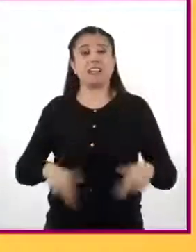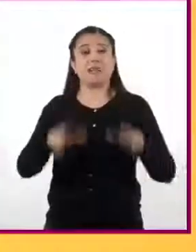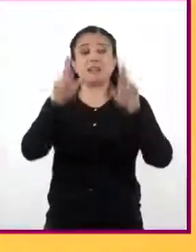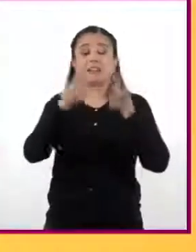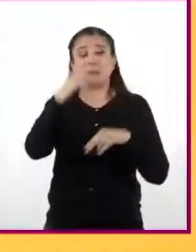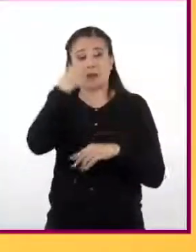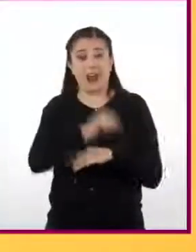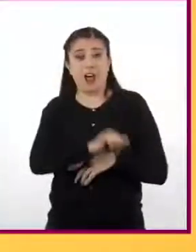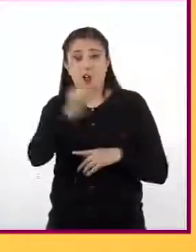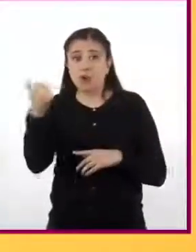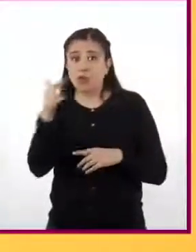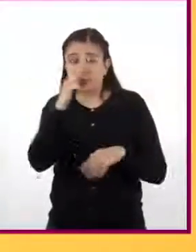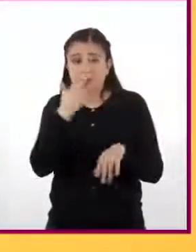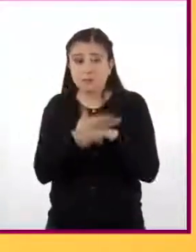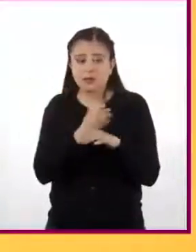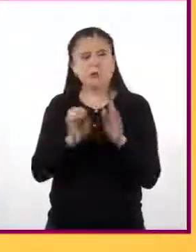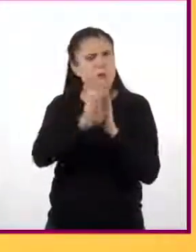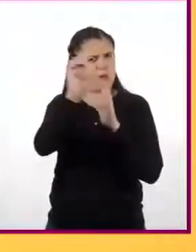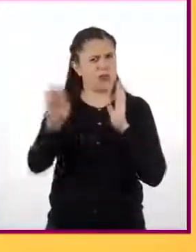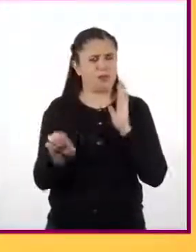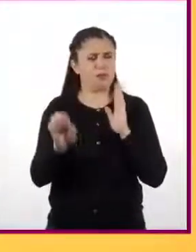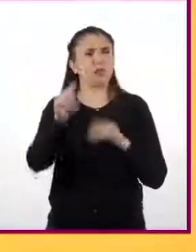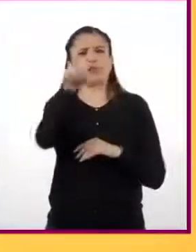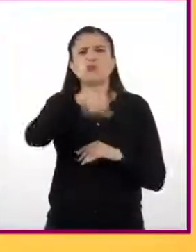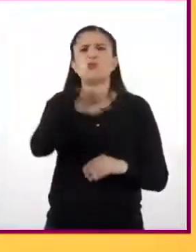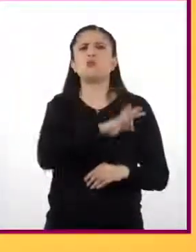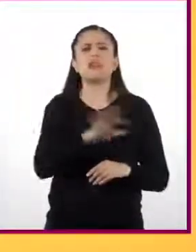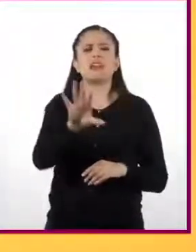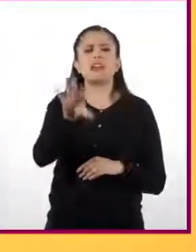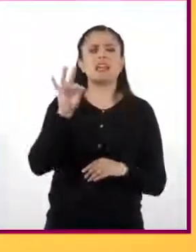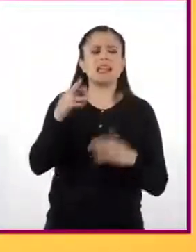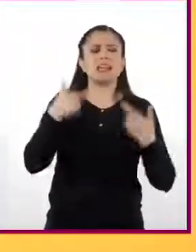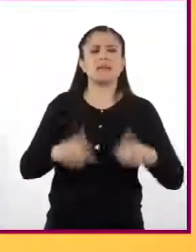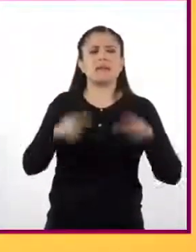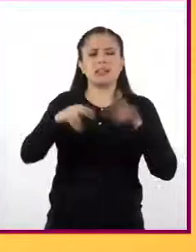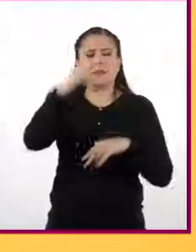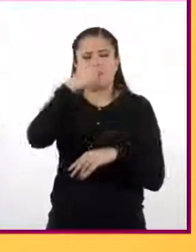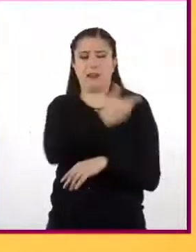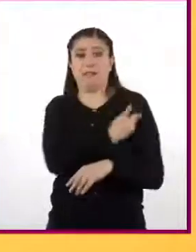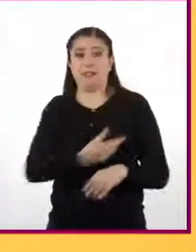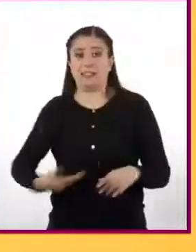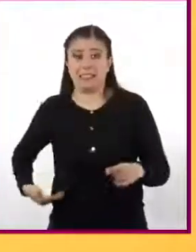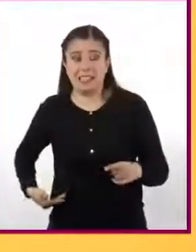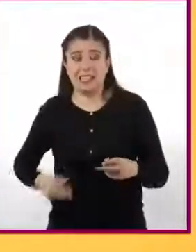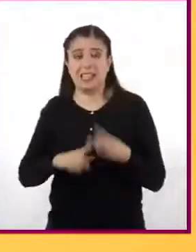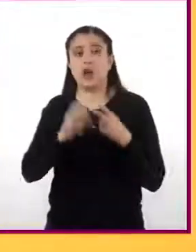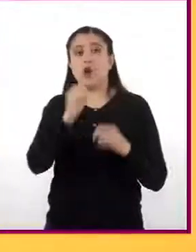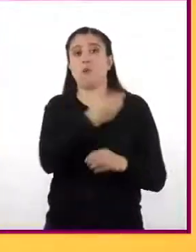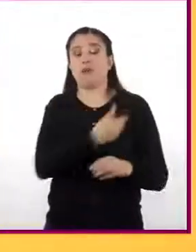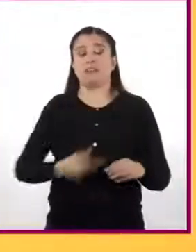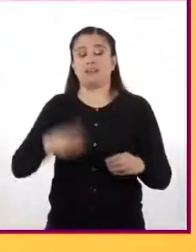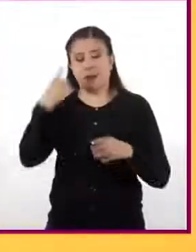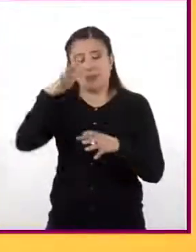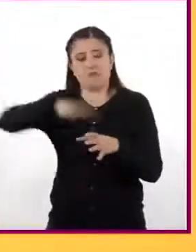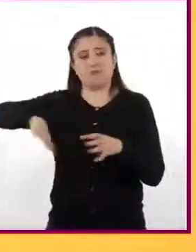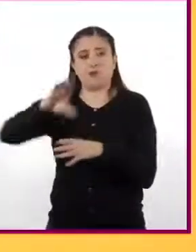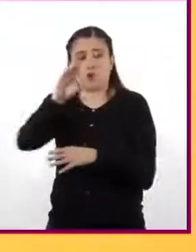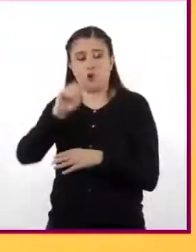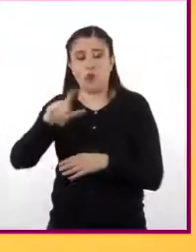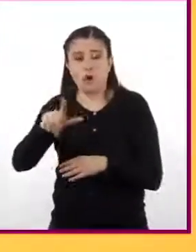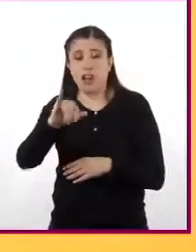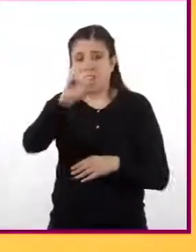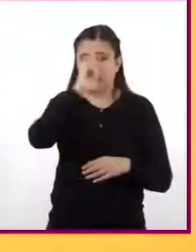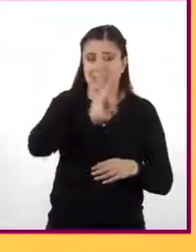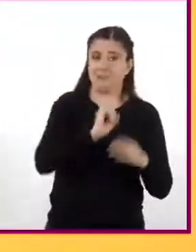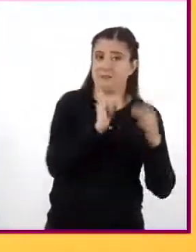representantes para otros cargos? Por ejemplo, podemos elegir representantes para presidente o presidenta de la colonia, jefa o